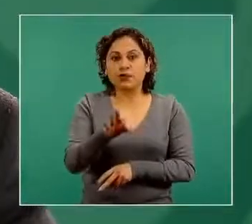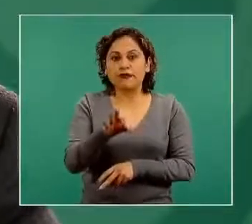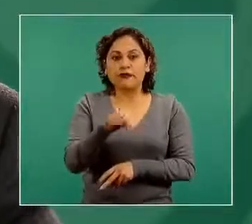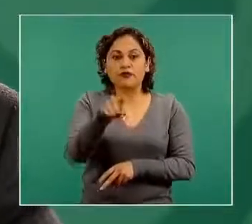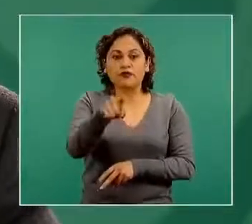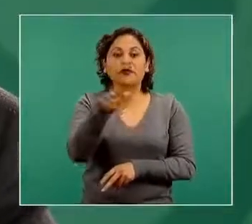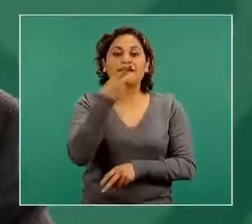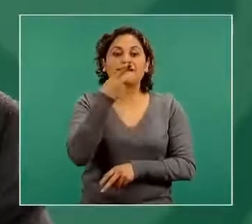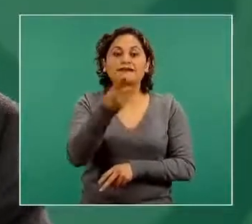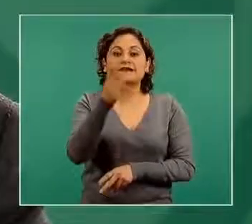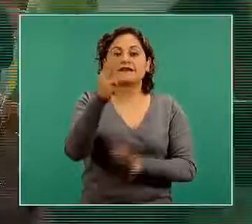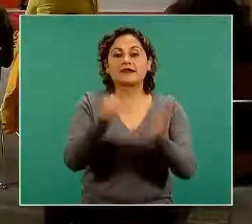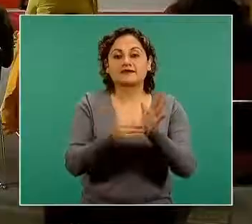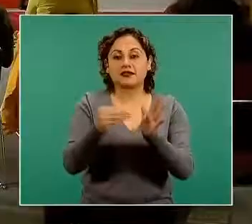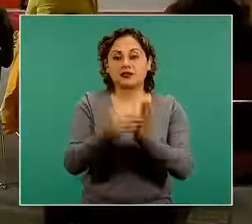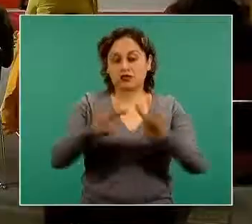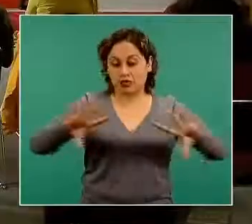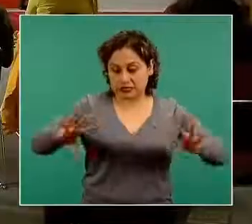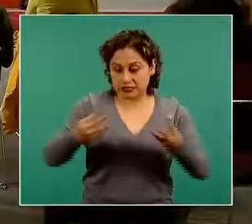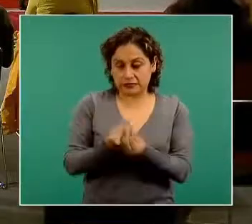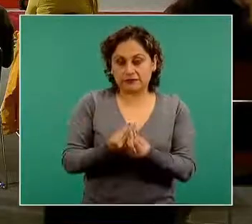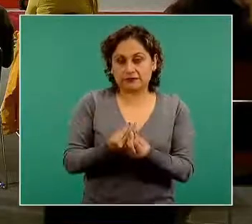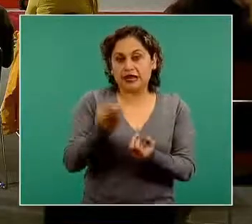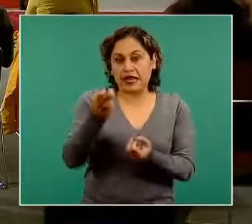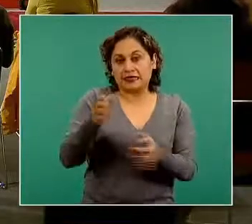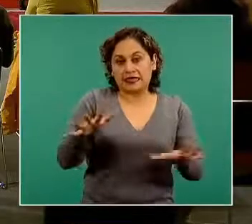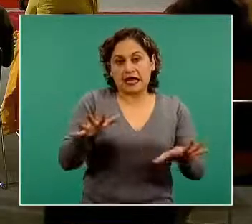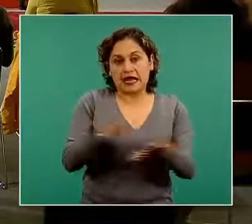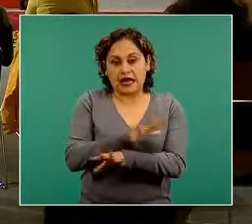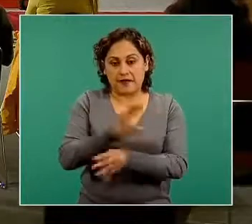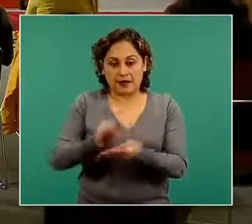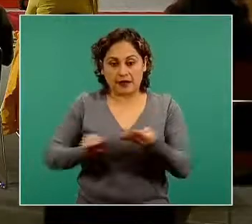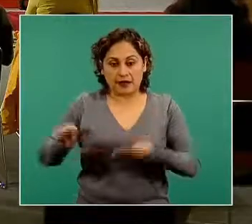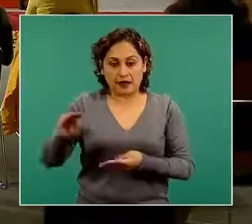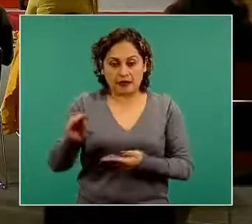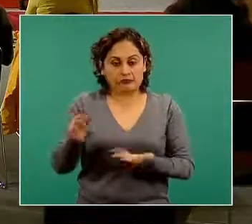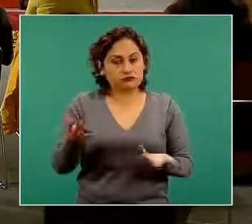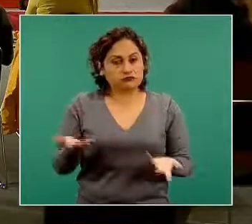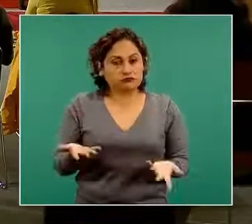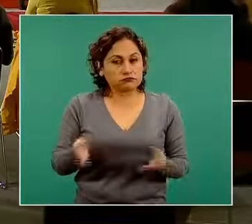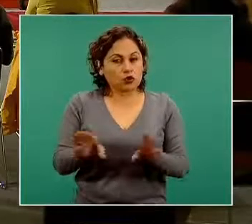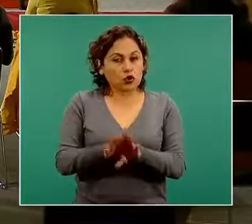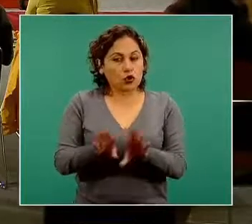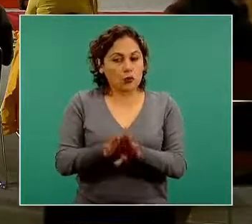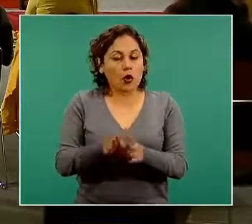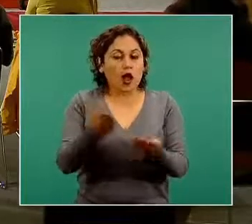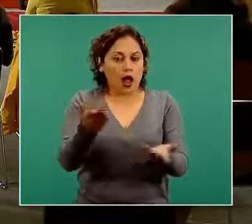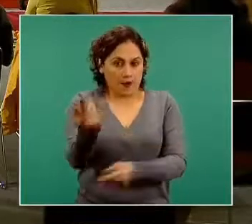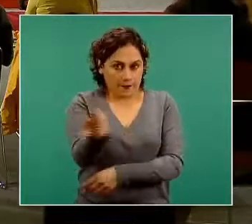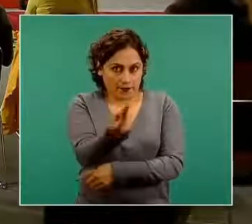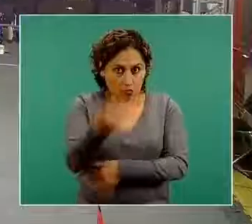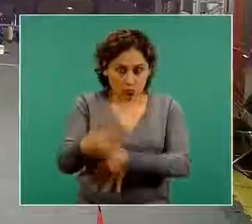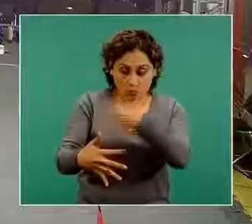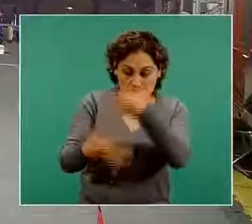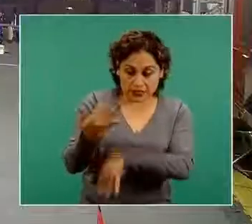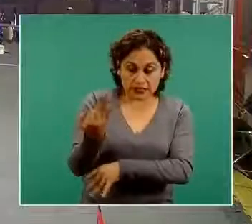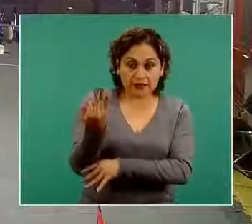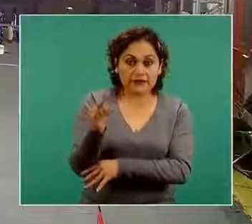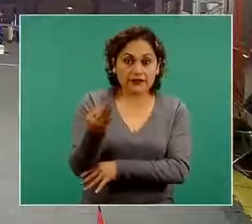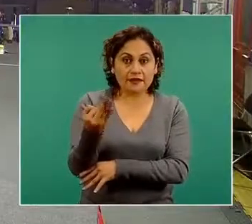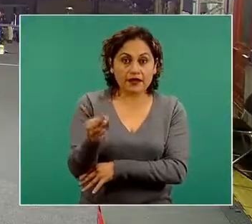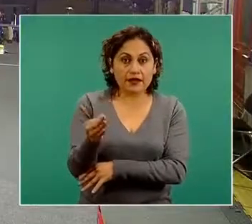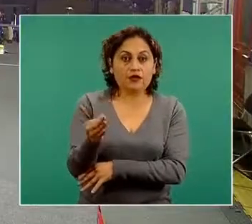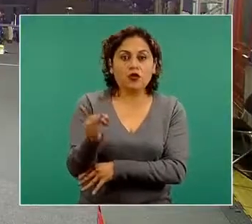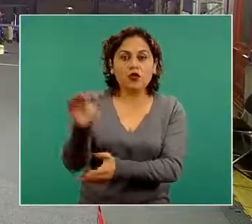identifica como 3 millones. Entonces es el cambio. Sería, entonces, el 15 de febrero llegarían.